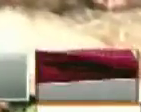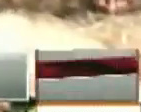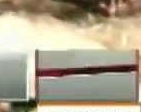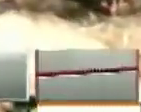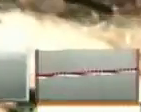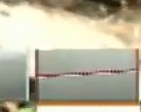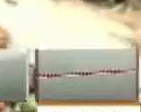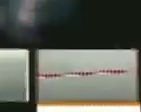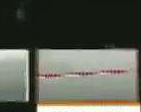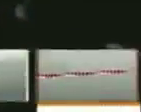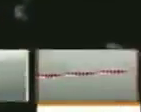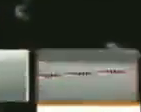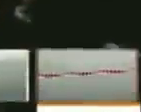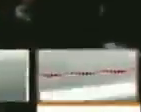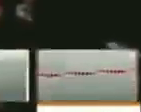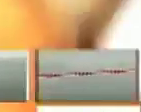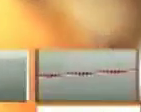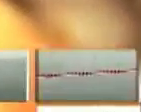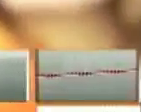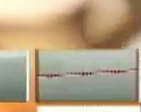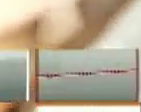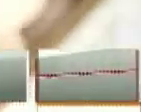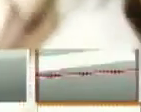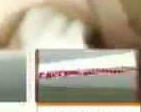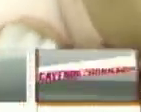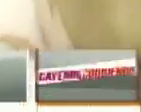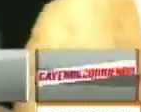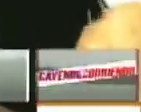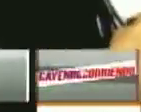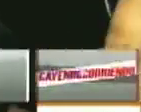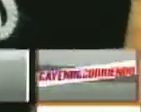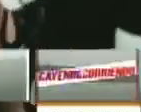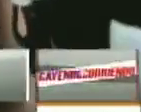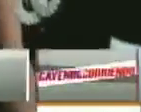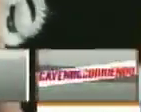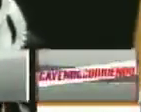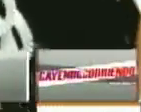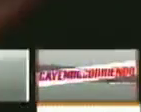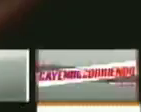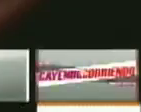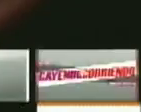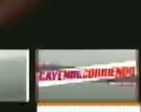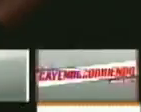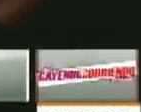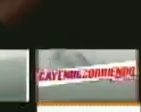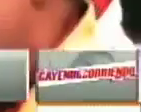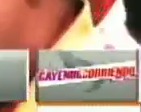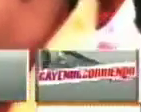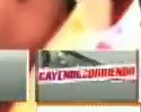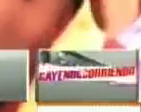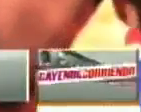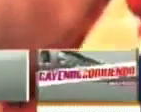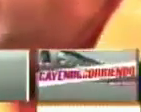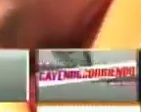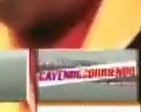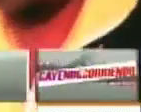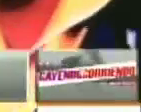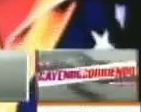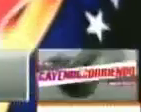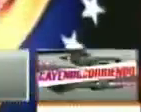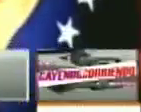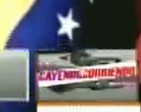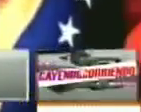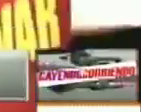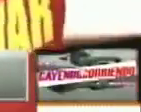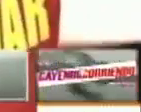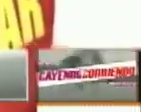somos la leña, también somos la candela, el agua y el condimento, pero no estaría completo si faltara el comandante, porque